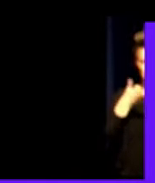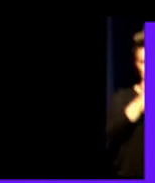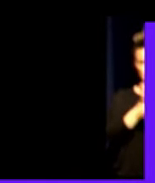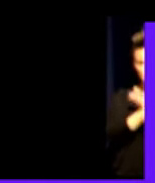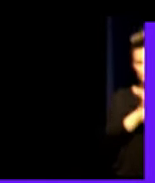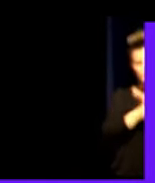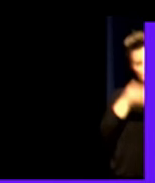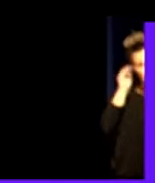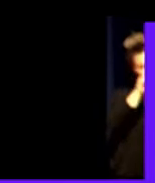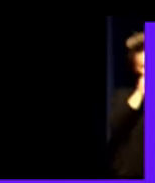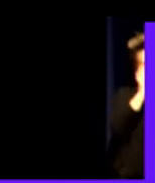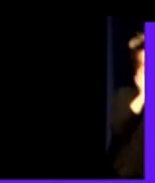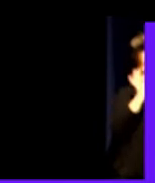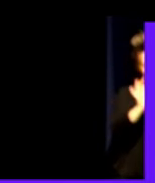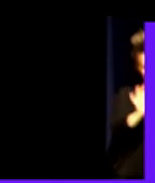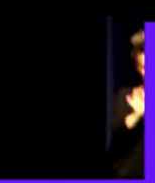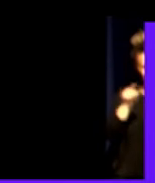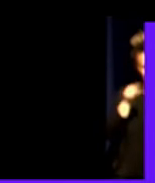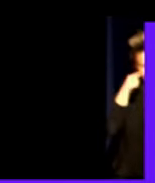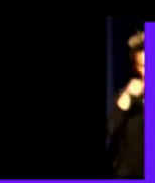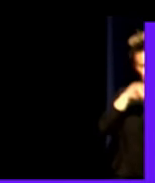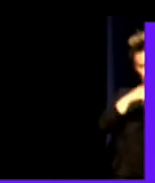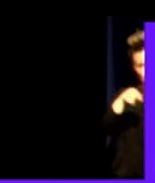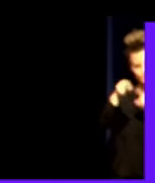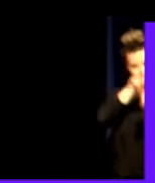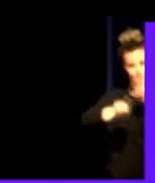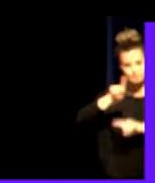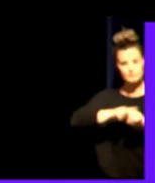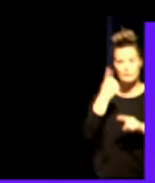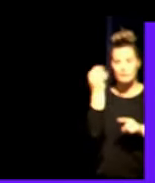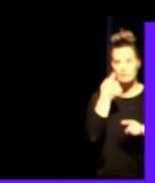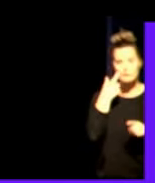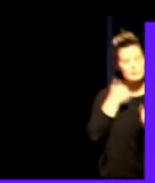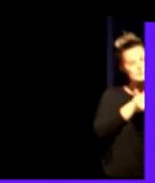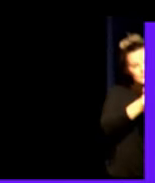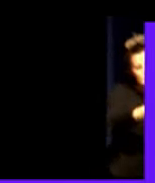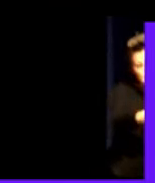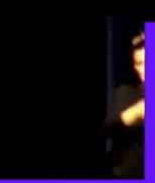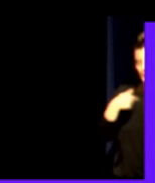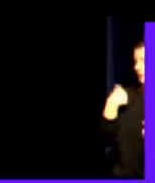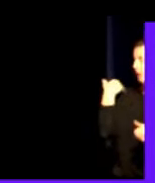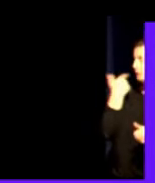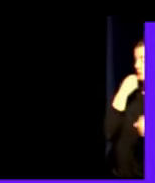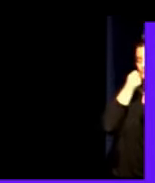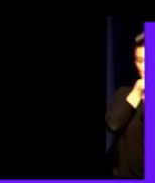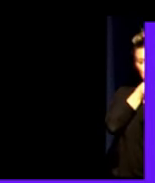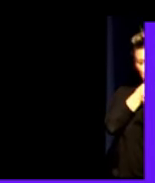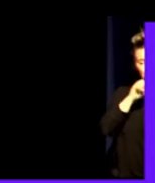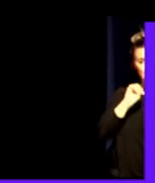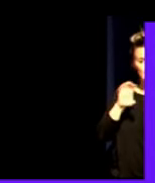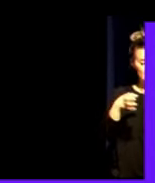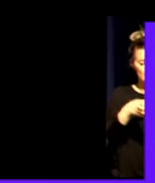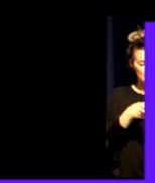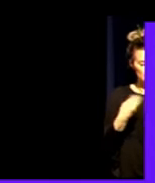para resolver esto. Hay que tener prevista una coordinación y un seguimiento, esto que os decía, el equipo de convivencia, cada